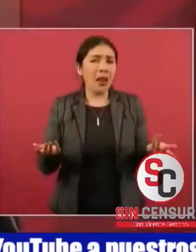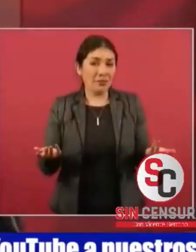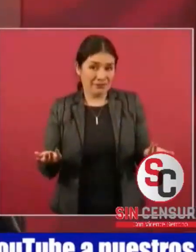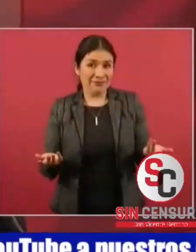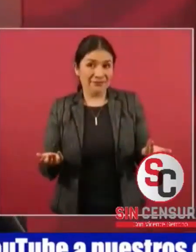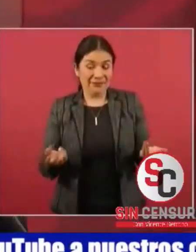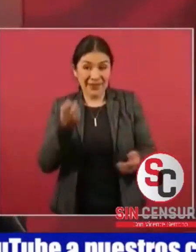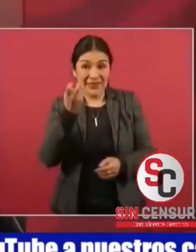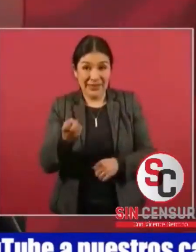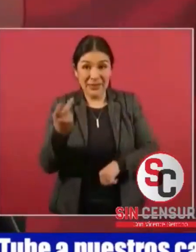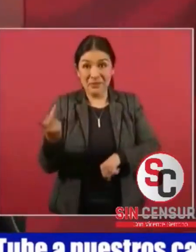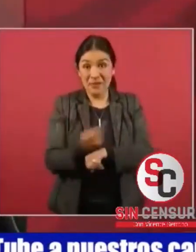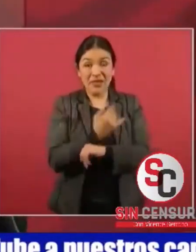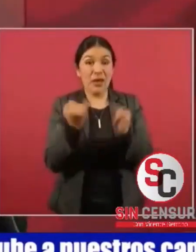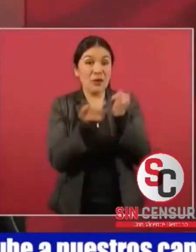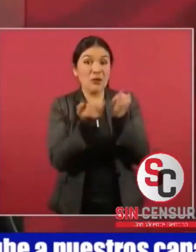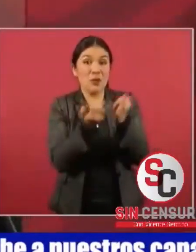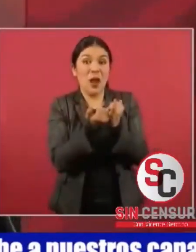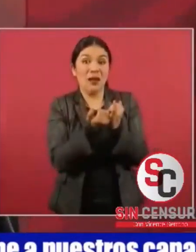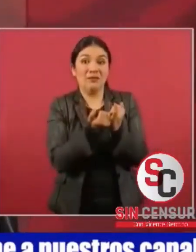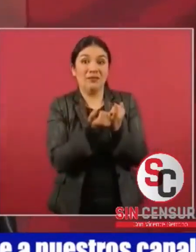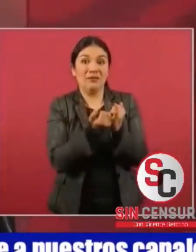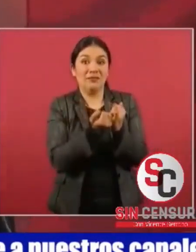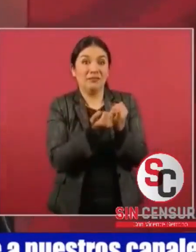lo que les pasa a los medios, ¿no?